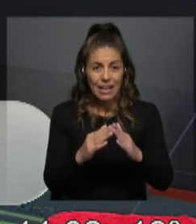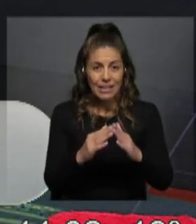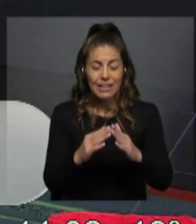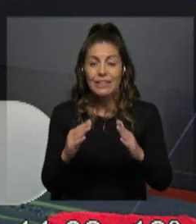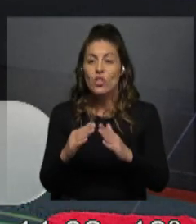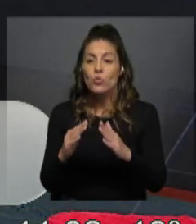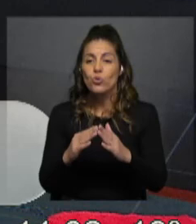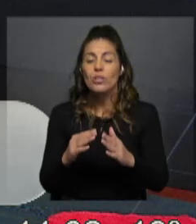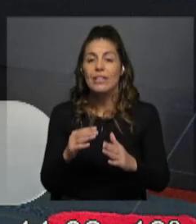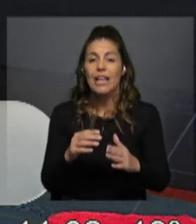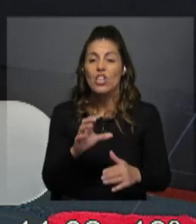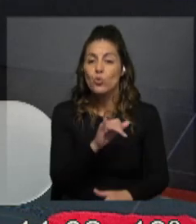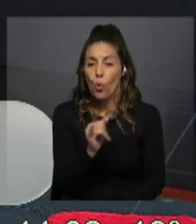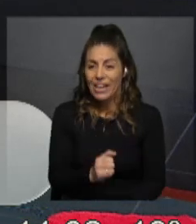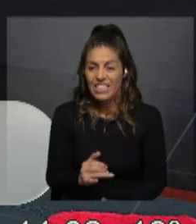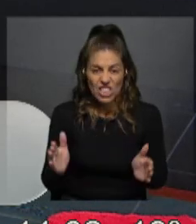Suárez Chico, que creo que es este.